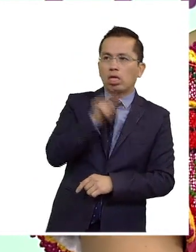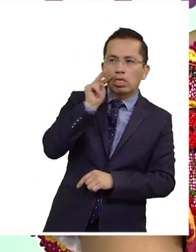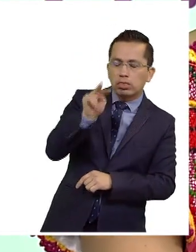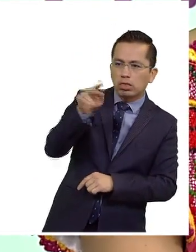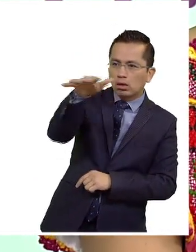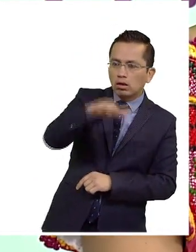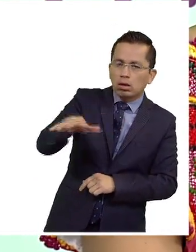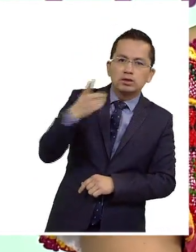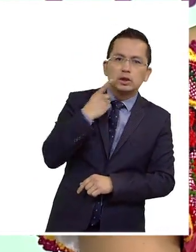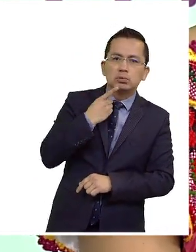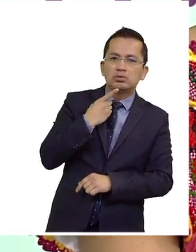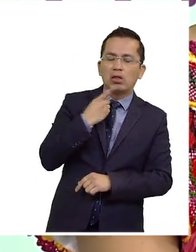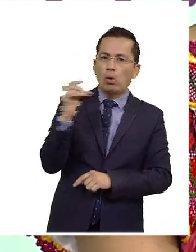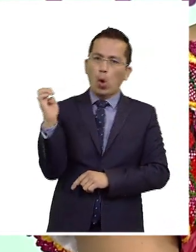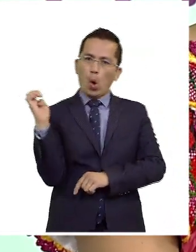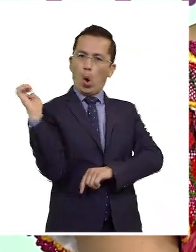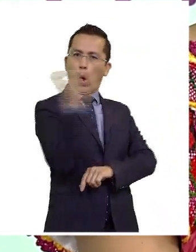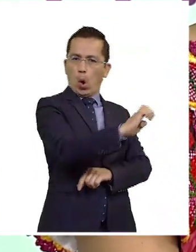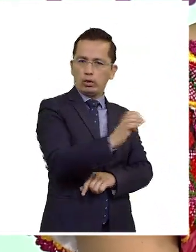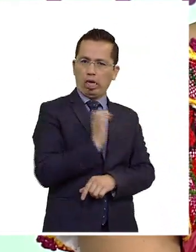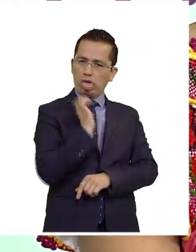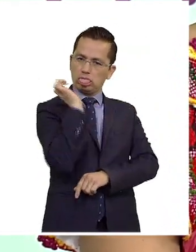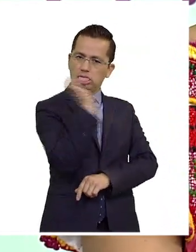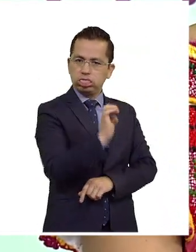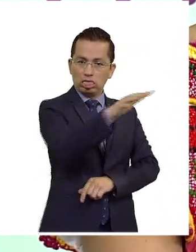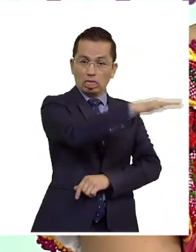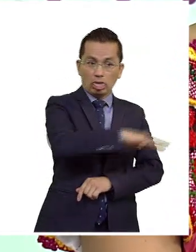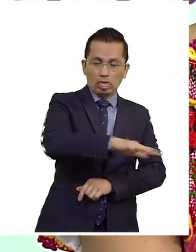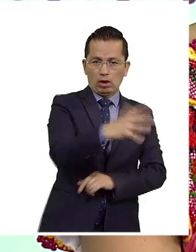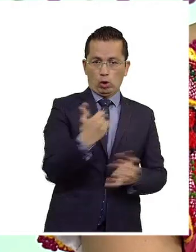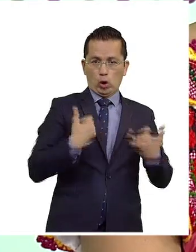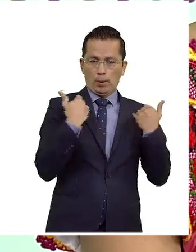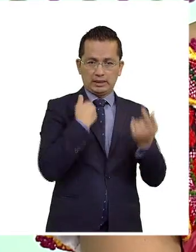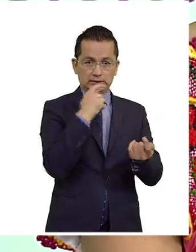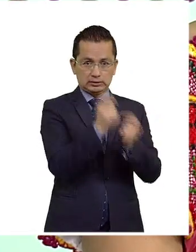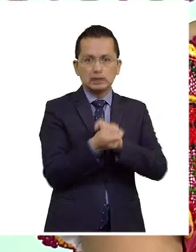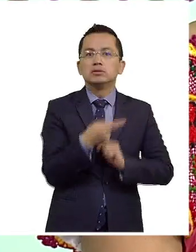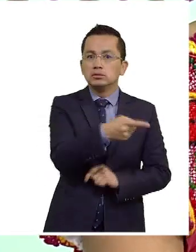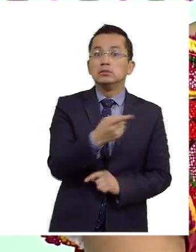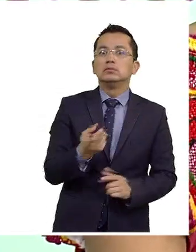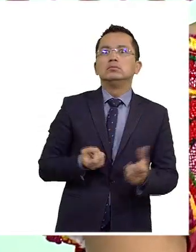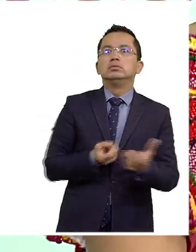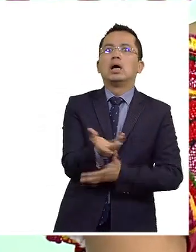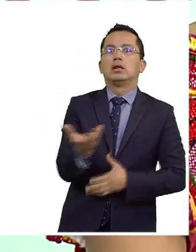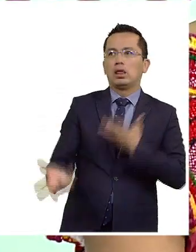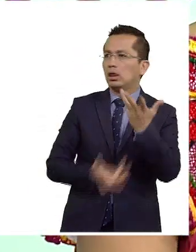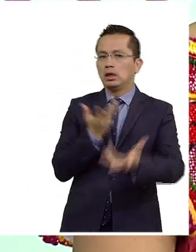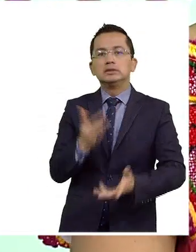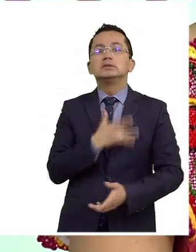de odio, que pues como con qué seguridad salen a la escuela, ¿no? Ese día, ¿no? Lo que ha dicho